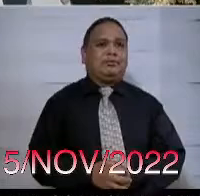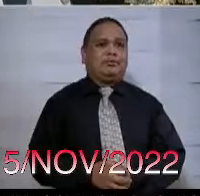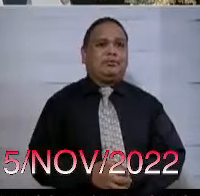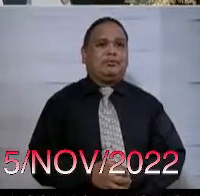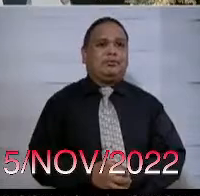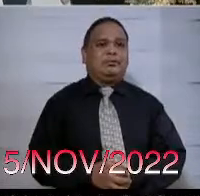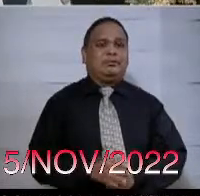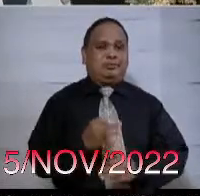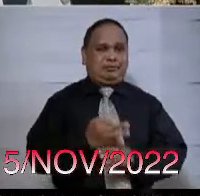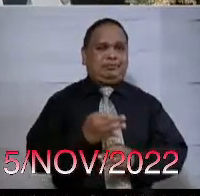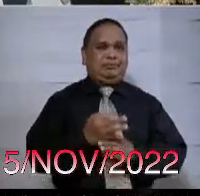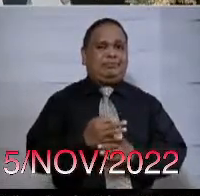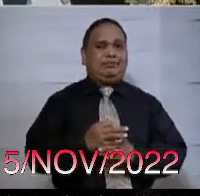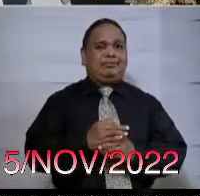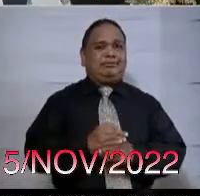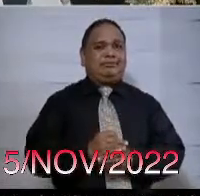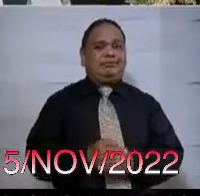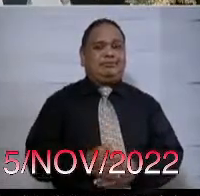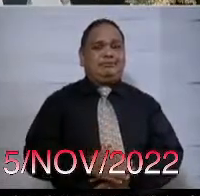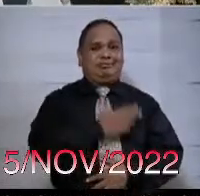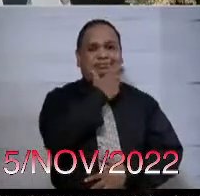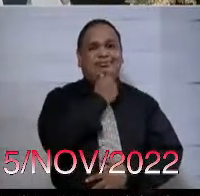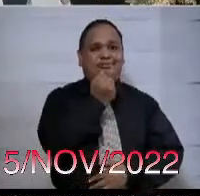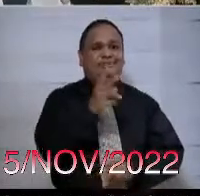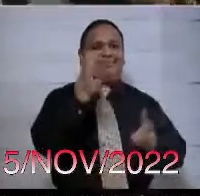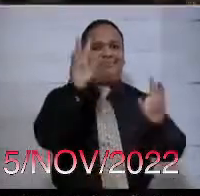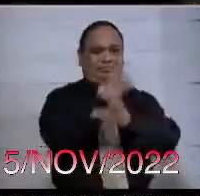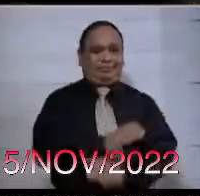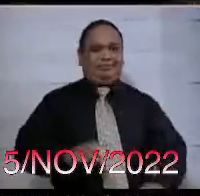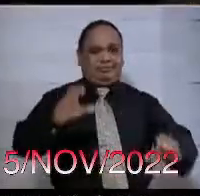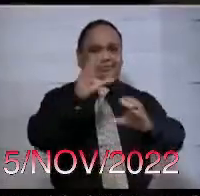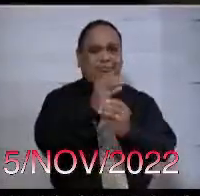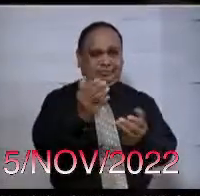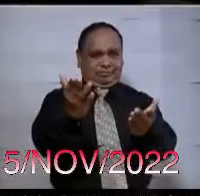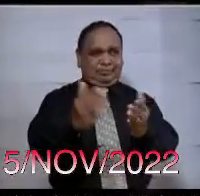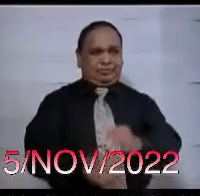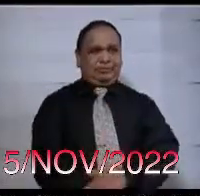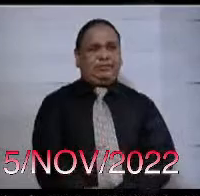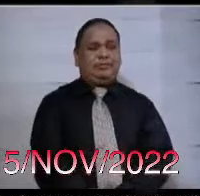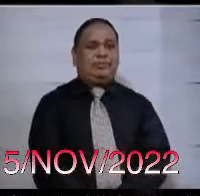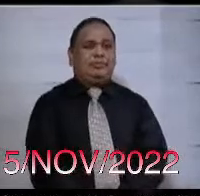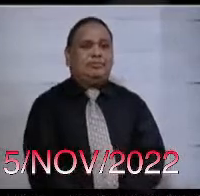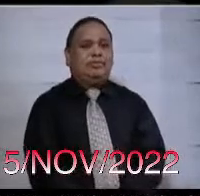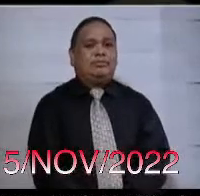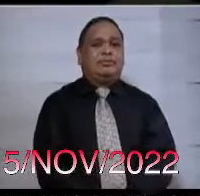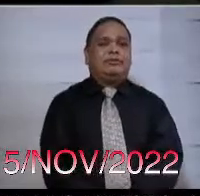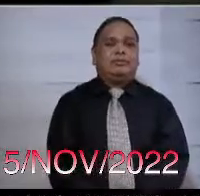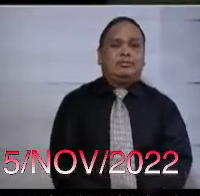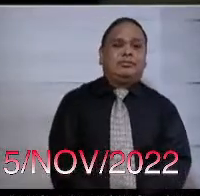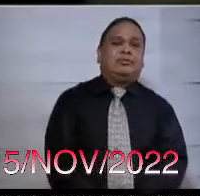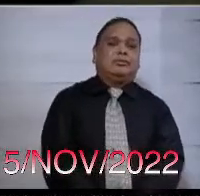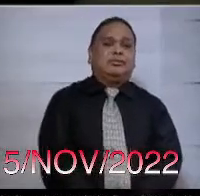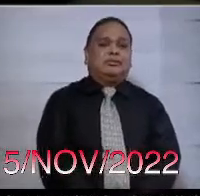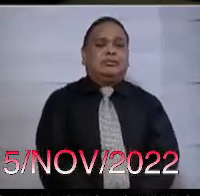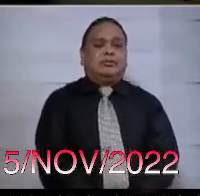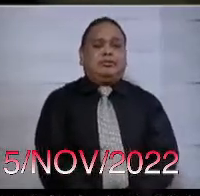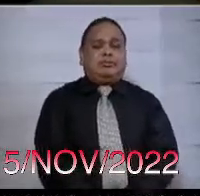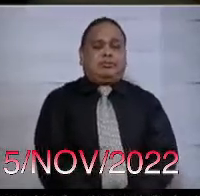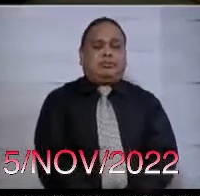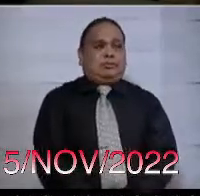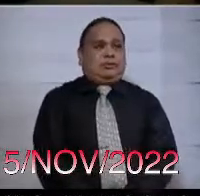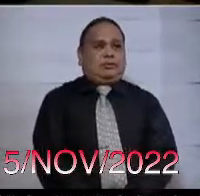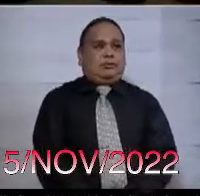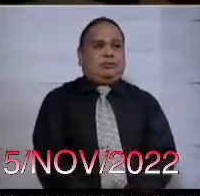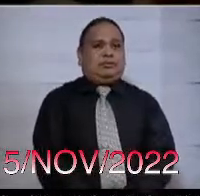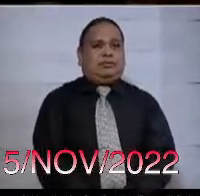Y bueno, aquí vienen los chicos. Los chicos del villancico. Échenle, muchachos, para que nos levanten el ánimo.